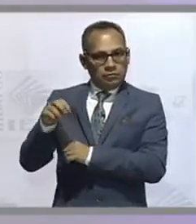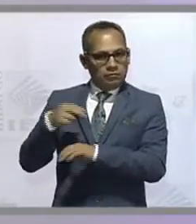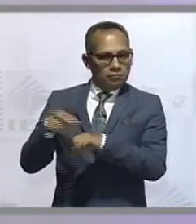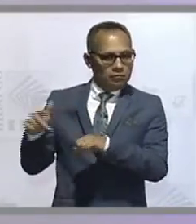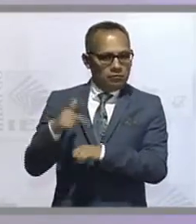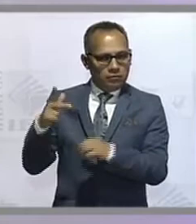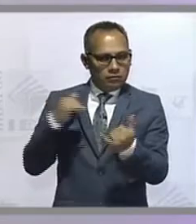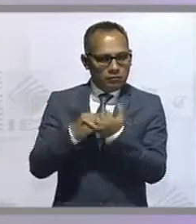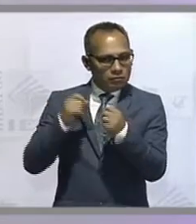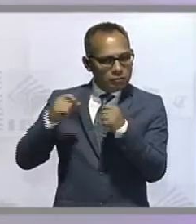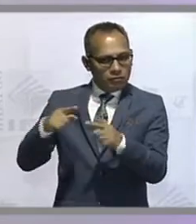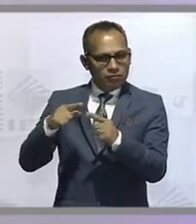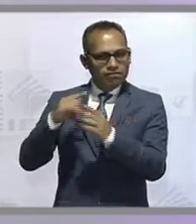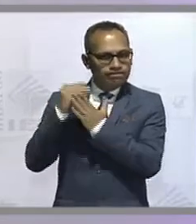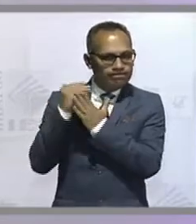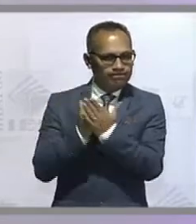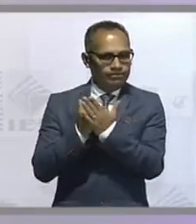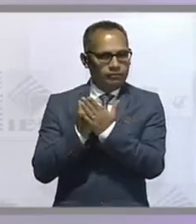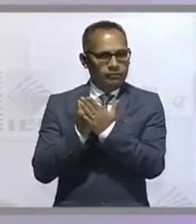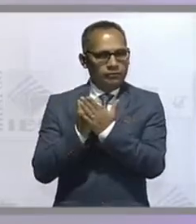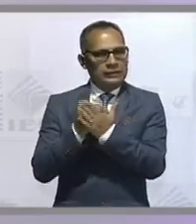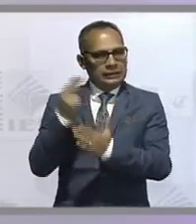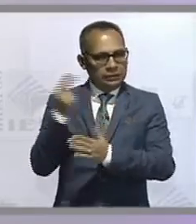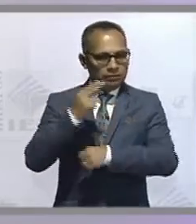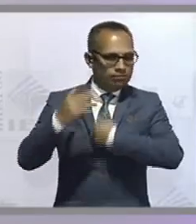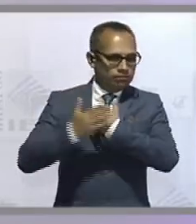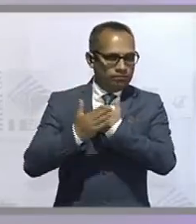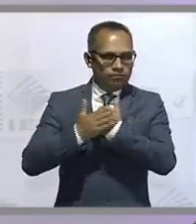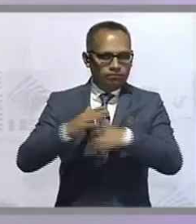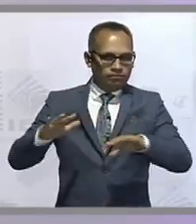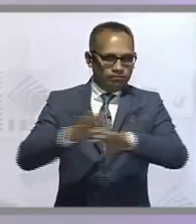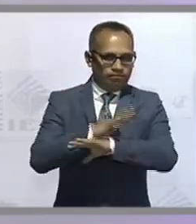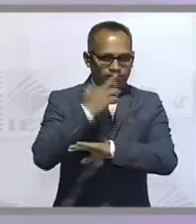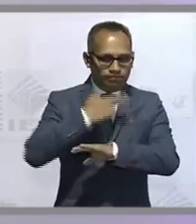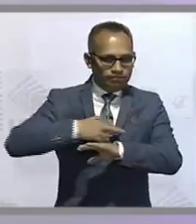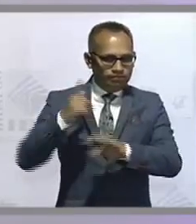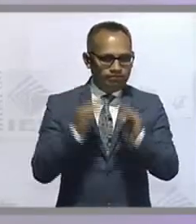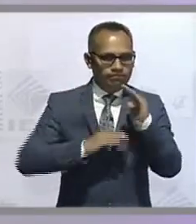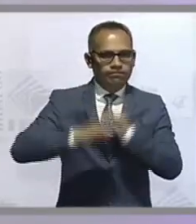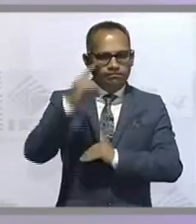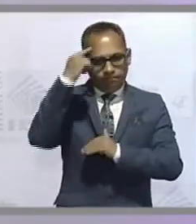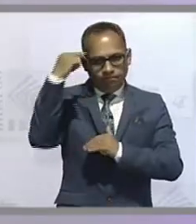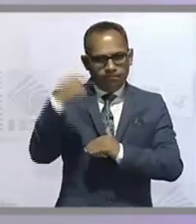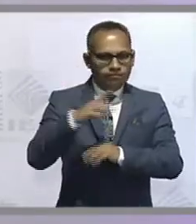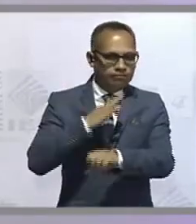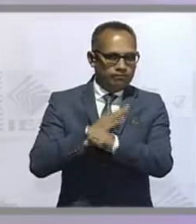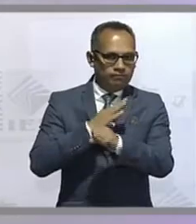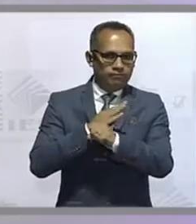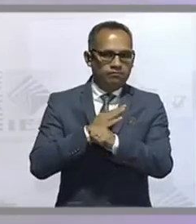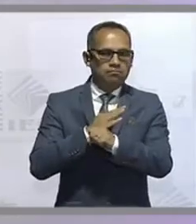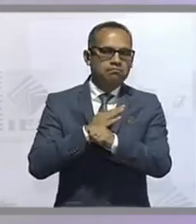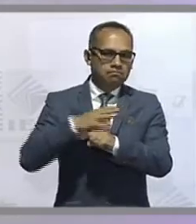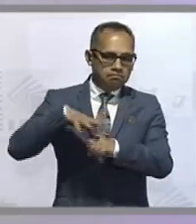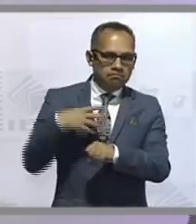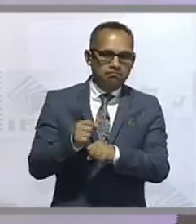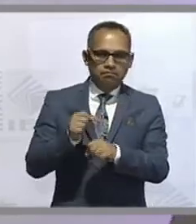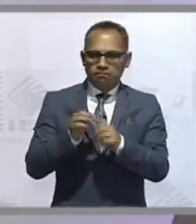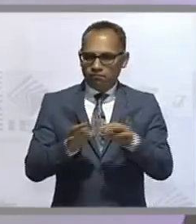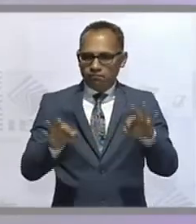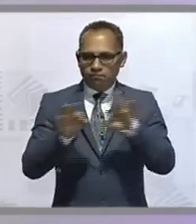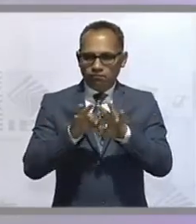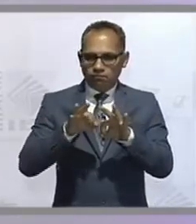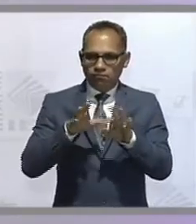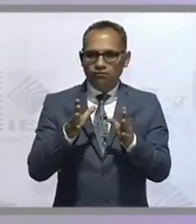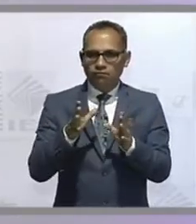esta circunstancia y la única forma de hacerlo es entender lo que actualmente tenemos nuestros funcionarios públicos